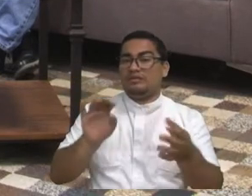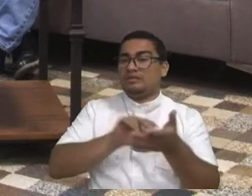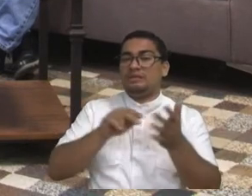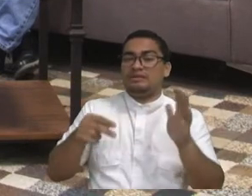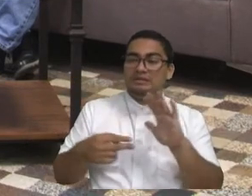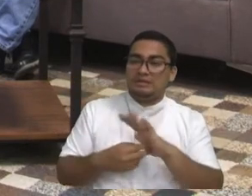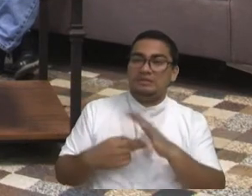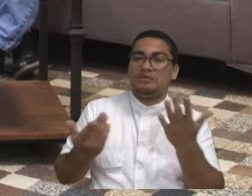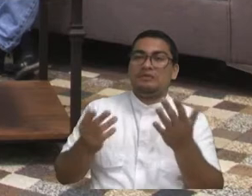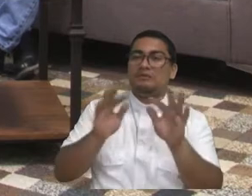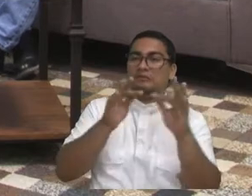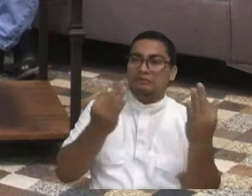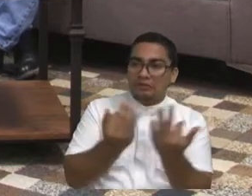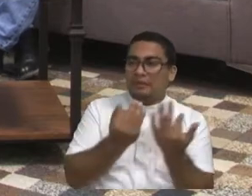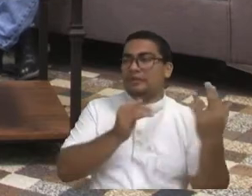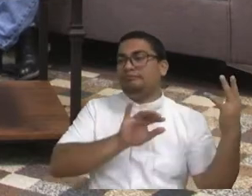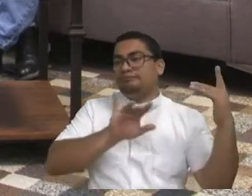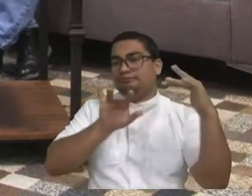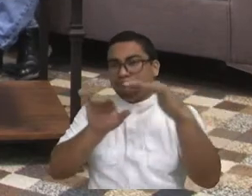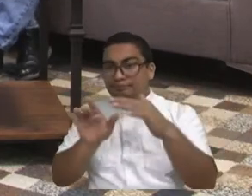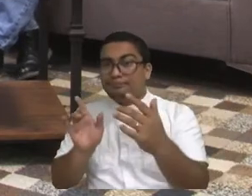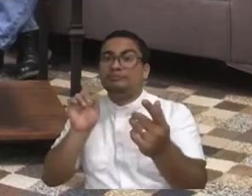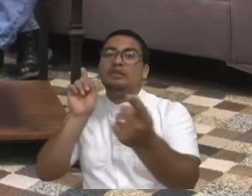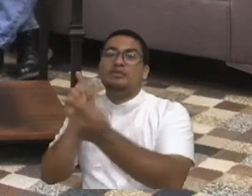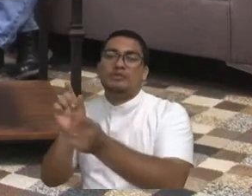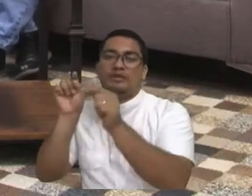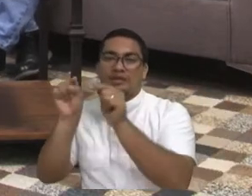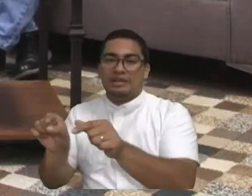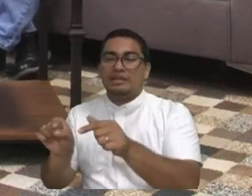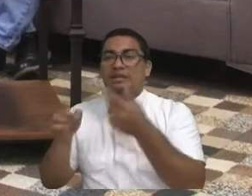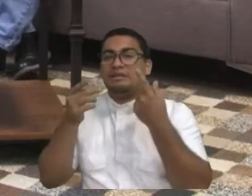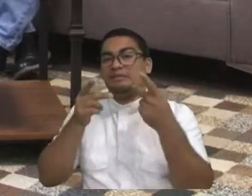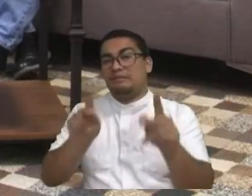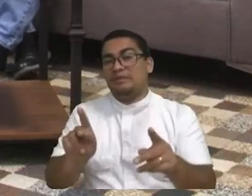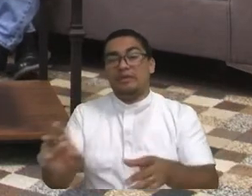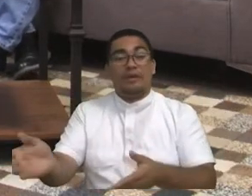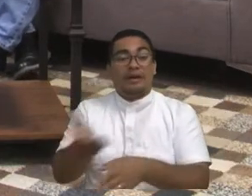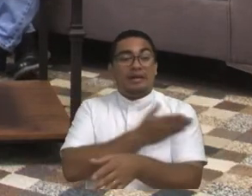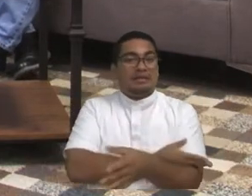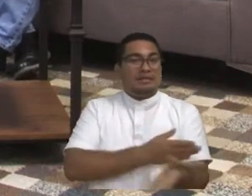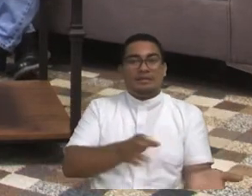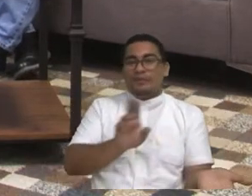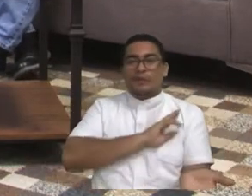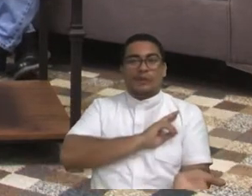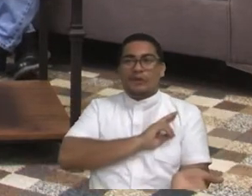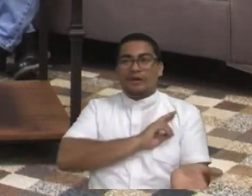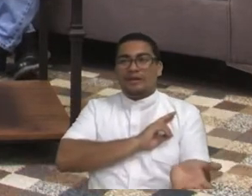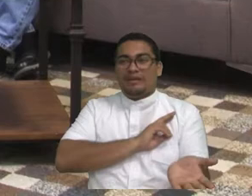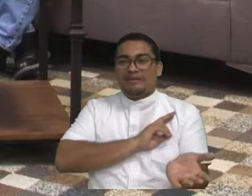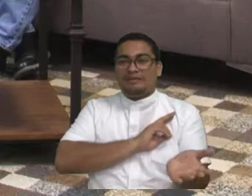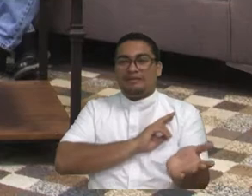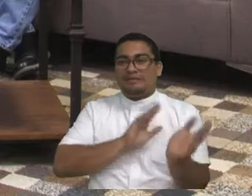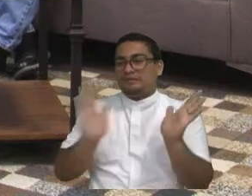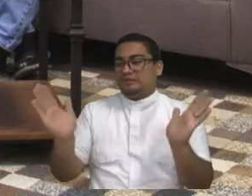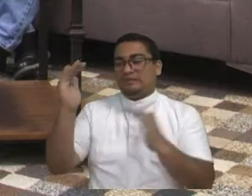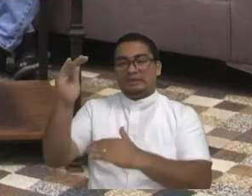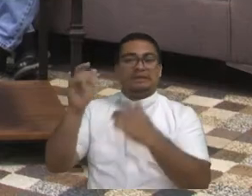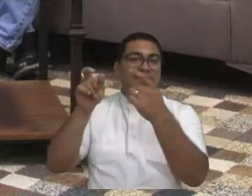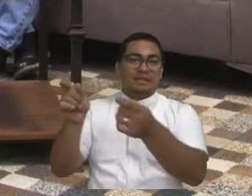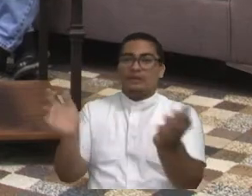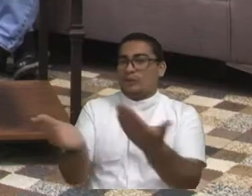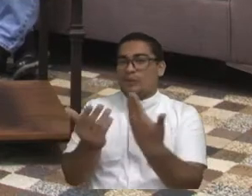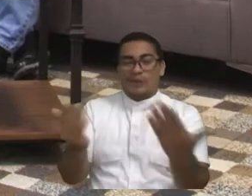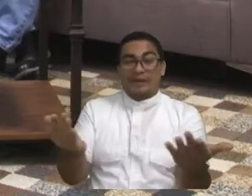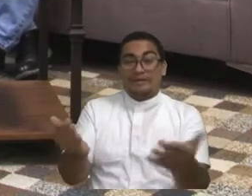encuentro para las familias de ciertos municipios pero no tienen o no tenían bastante del 2007 la capacidad y la